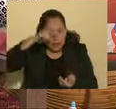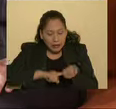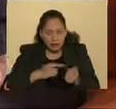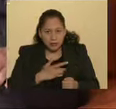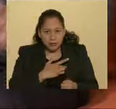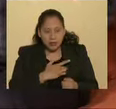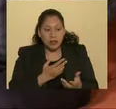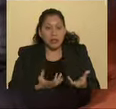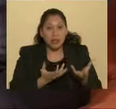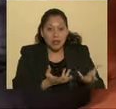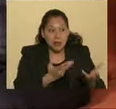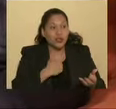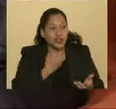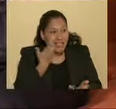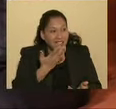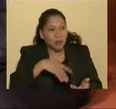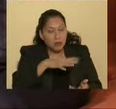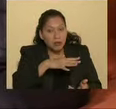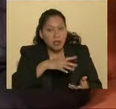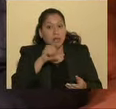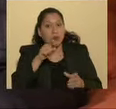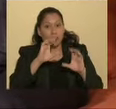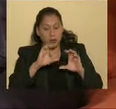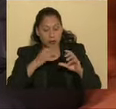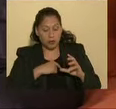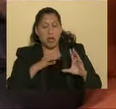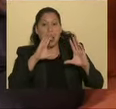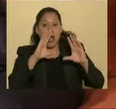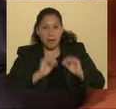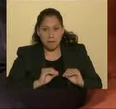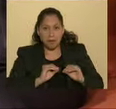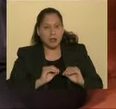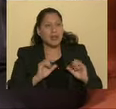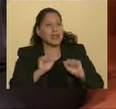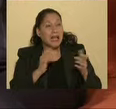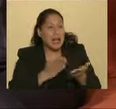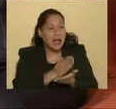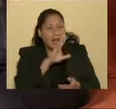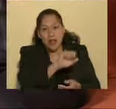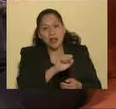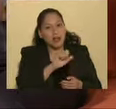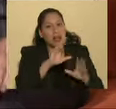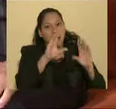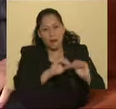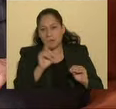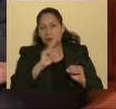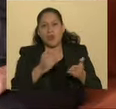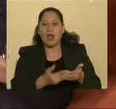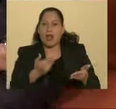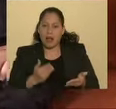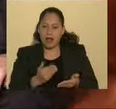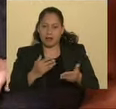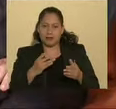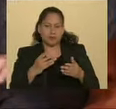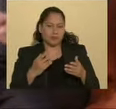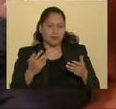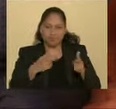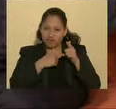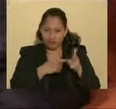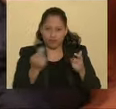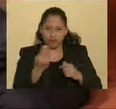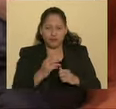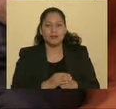mucho cuidado en no apagarlo antes del logro correcto. Es decir, tenemos esta vía